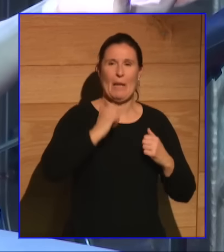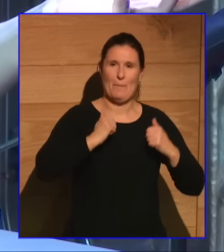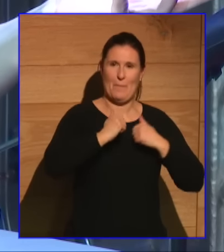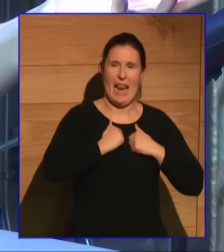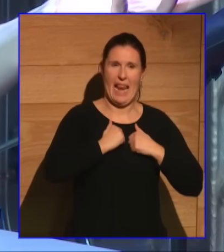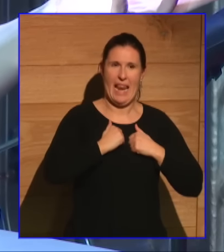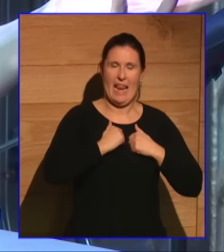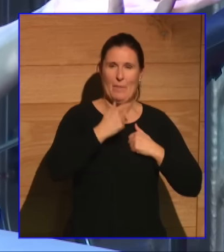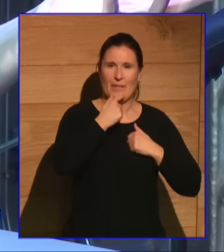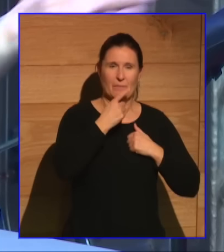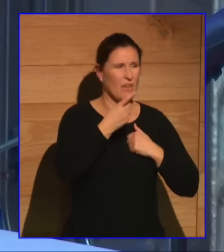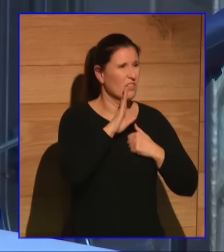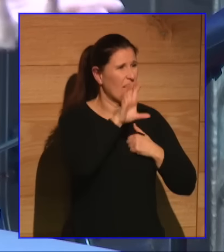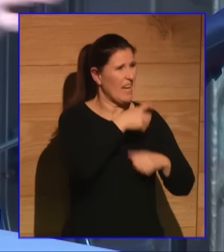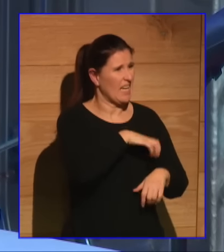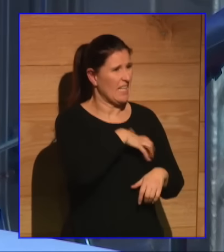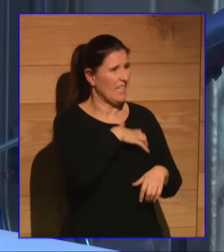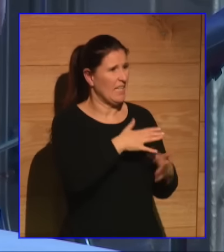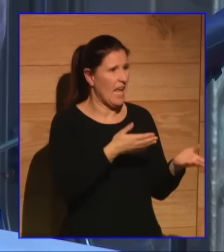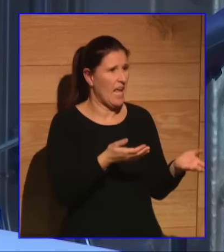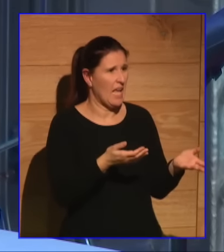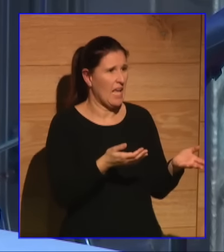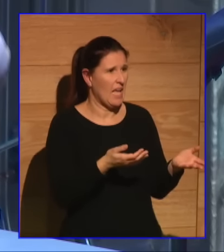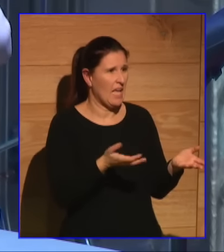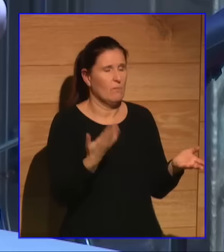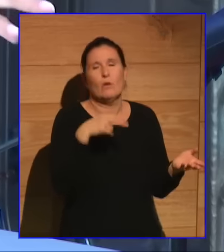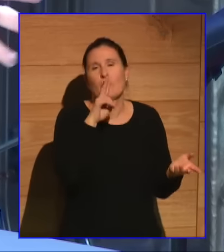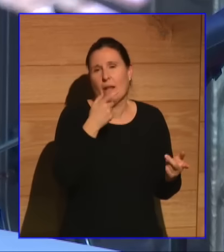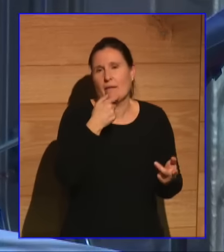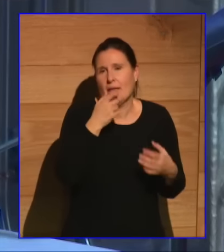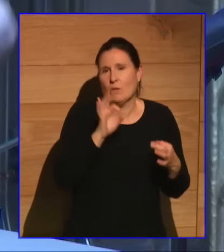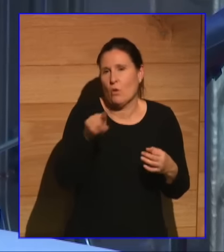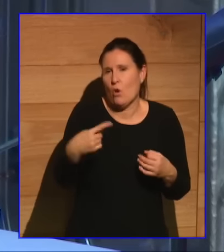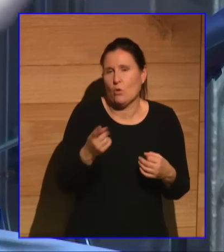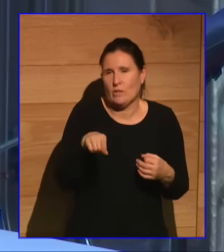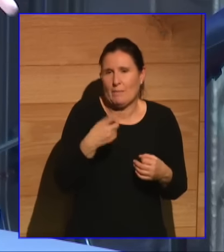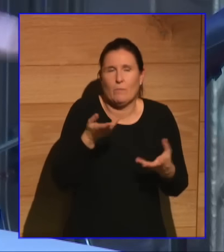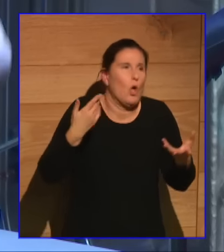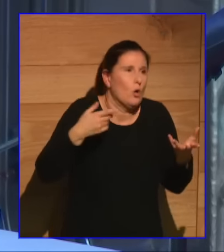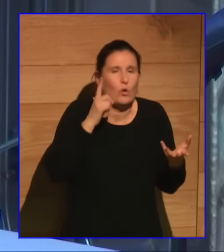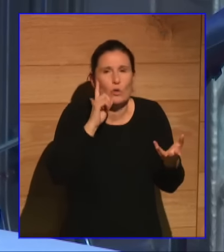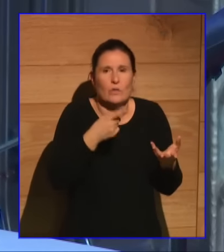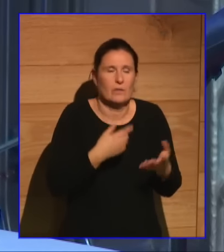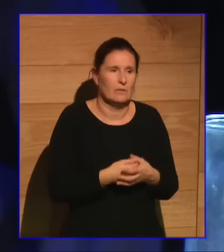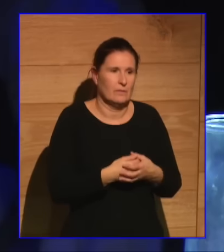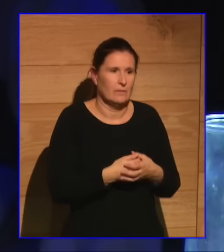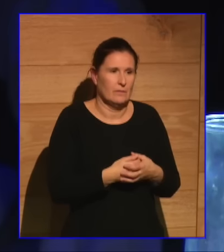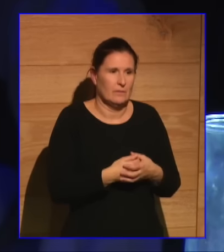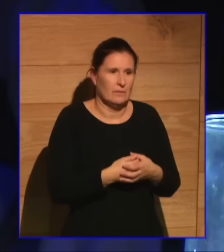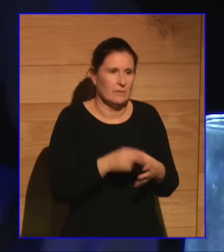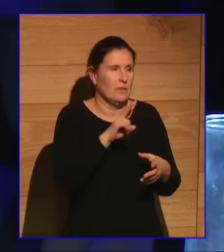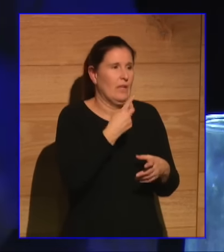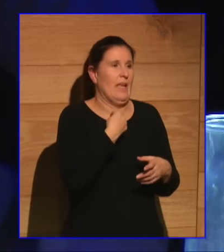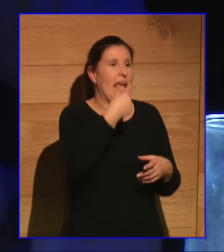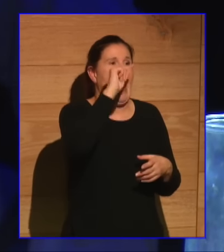Pero no estaban en Argentina. Sí, pero bueno, pero Kennedy supongo que hablaría en inglés y el otro también, o a lo mejor no lo sé. No voy a hacer el acento